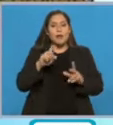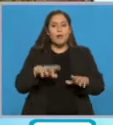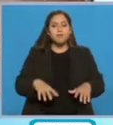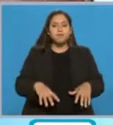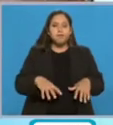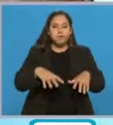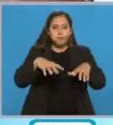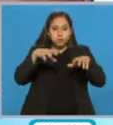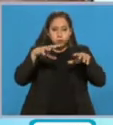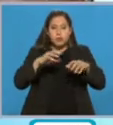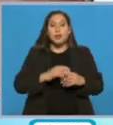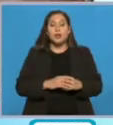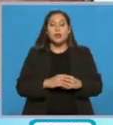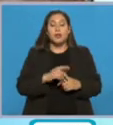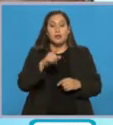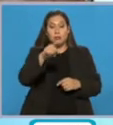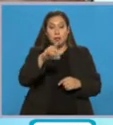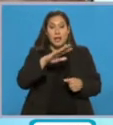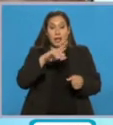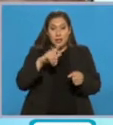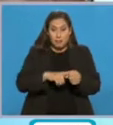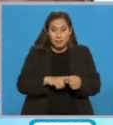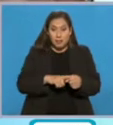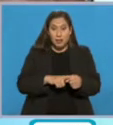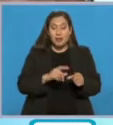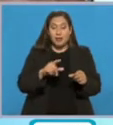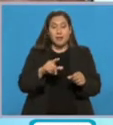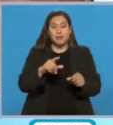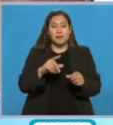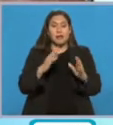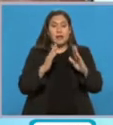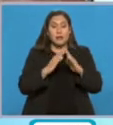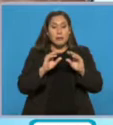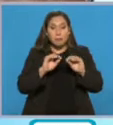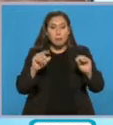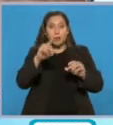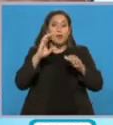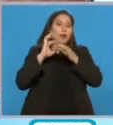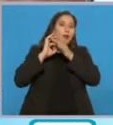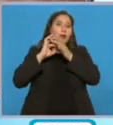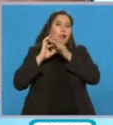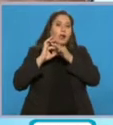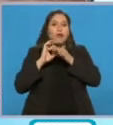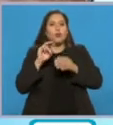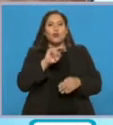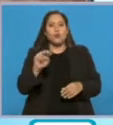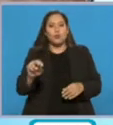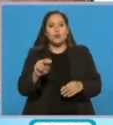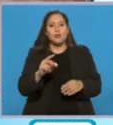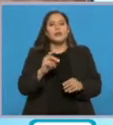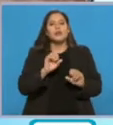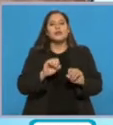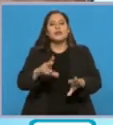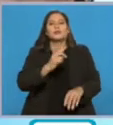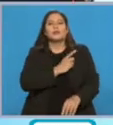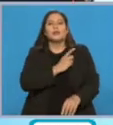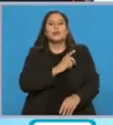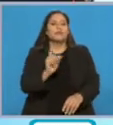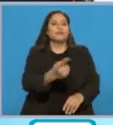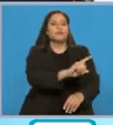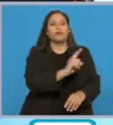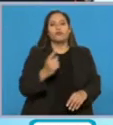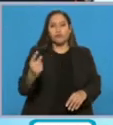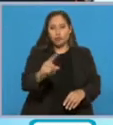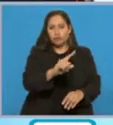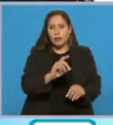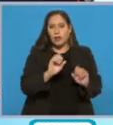demás, Sí. es nunca dejes a tu animal de compañía, aunque no estés en tu casa, amarrado. ¿no? O sea, si está en tu casa, pues que esté libre, si está en el patio,